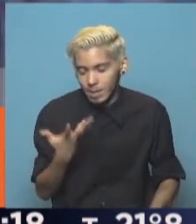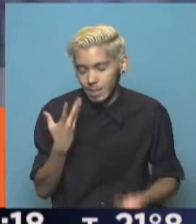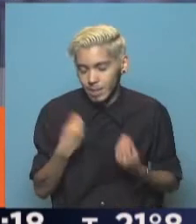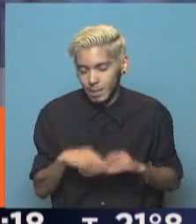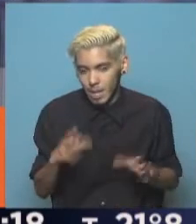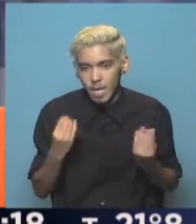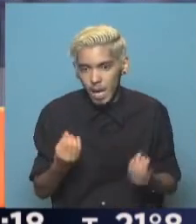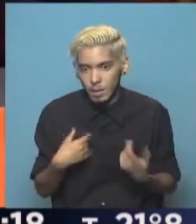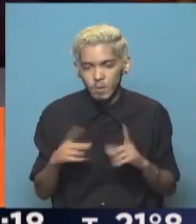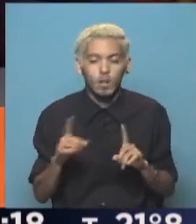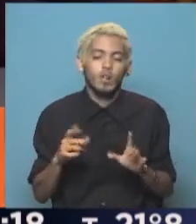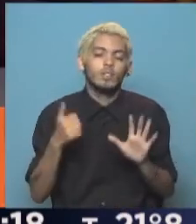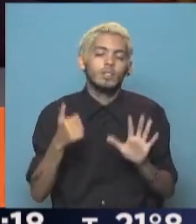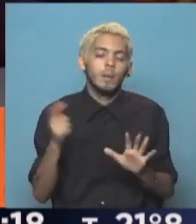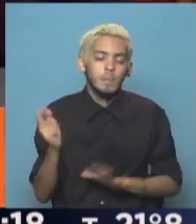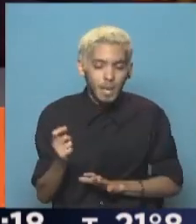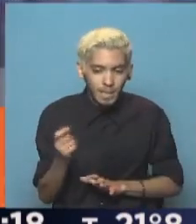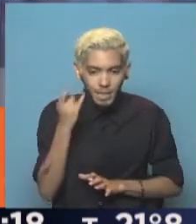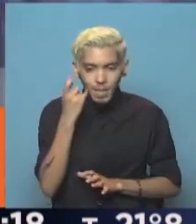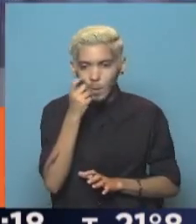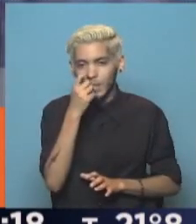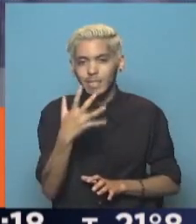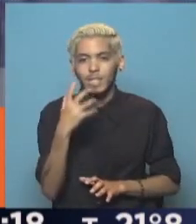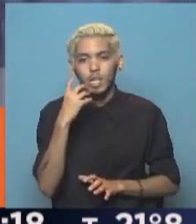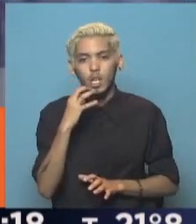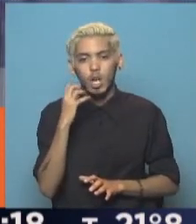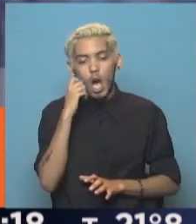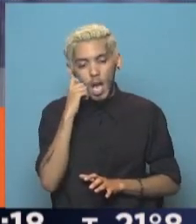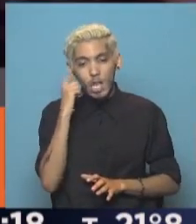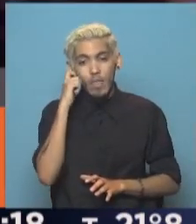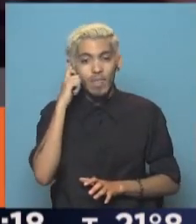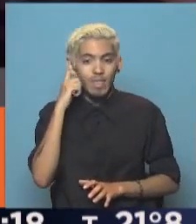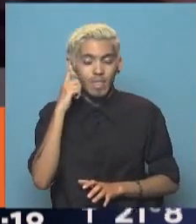seis meses de antigüedad en el monotributo bastante poco bien bueno eso es para los que recién arranca